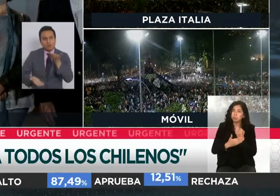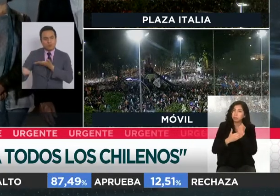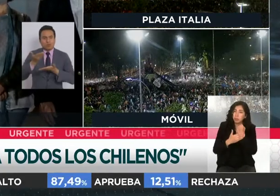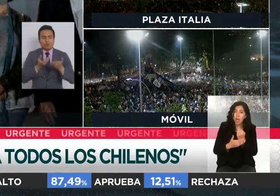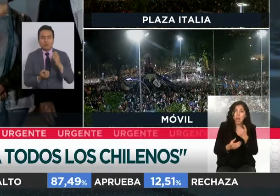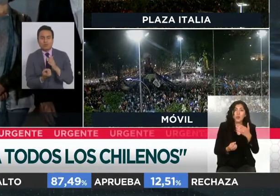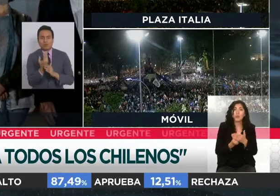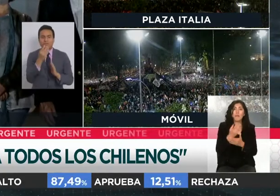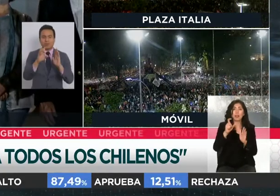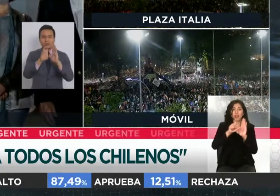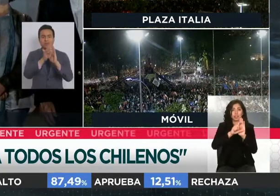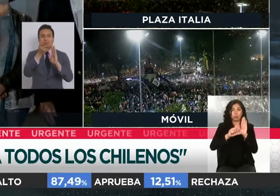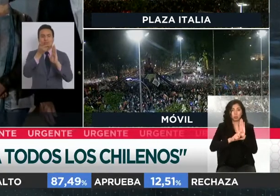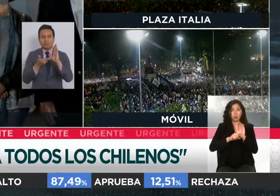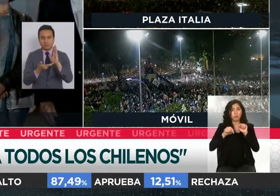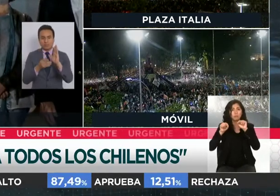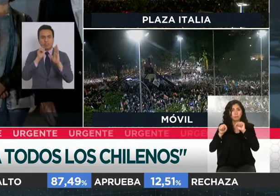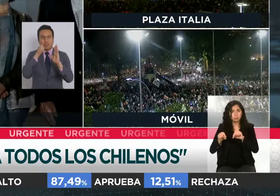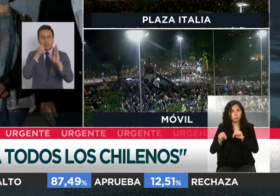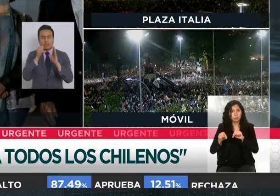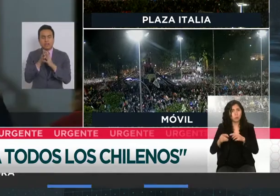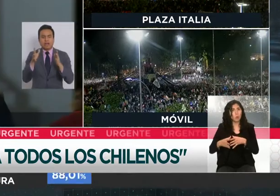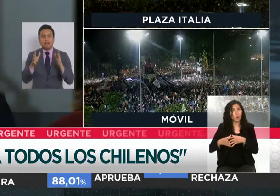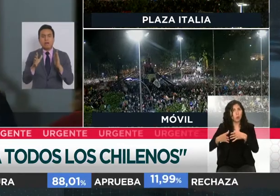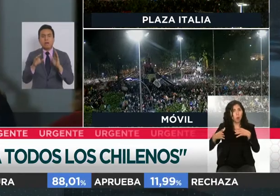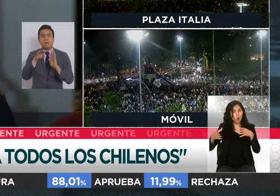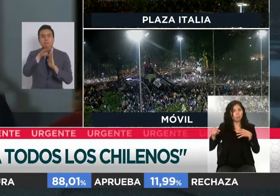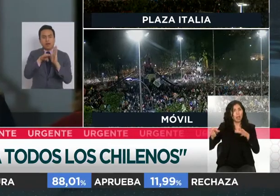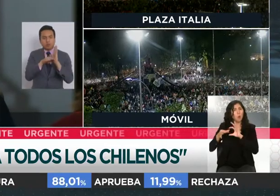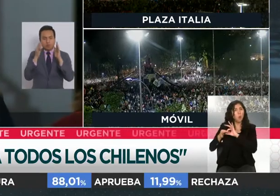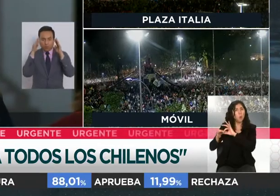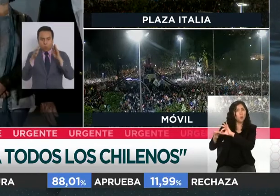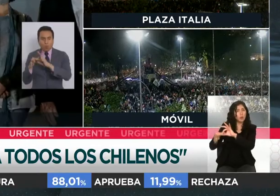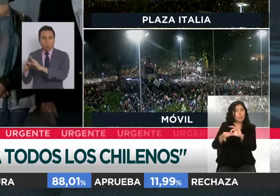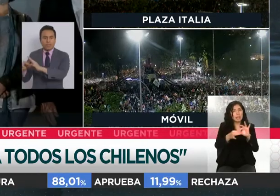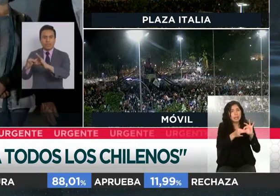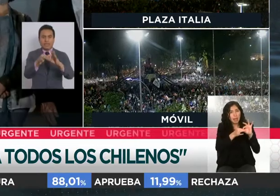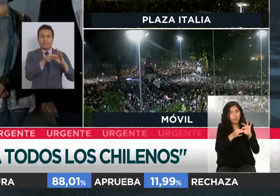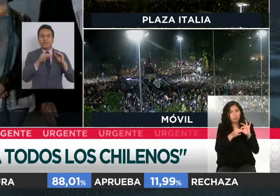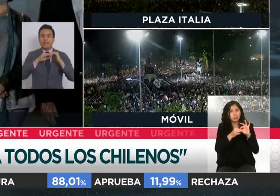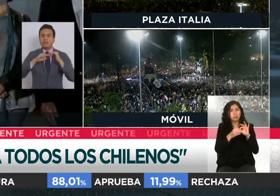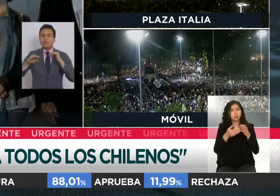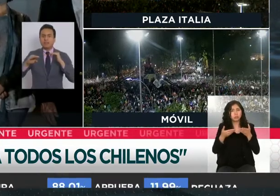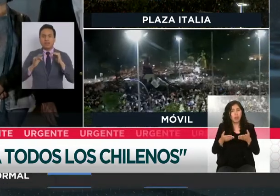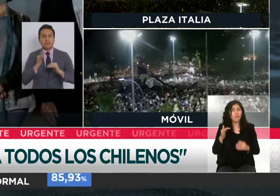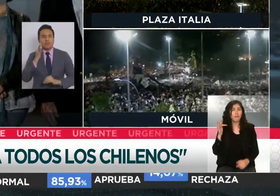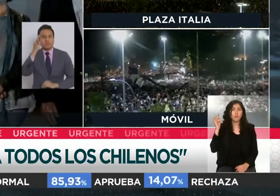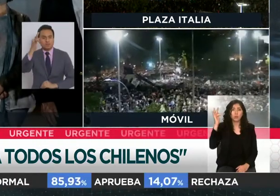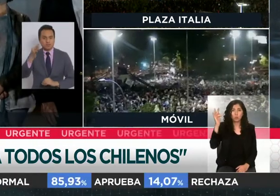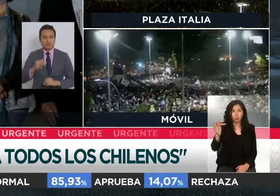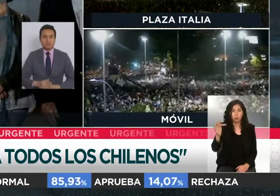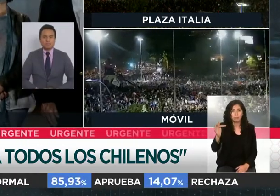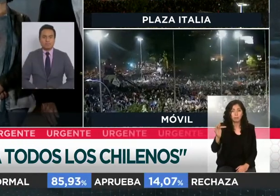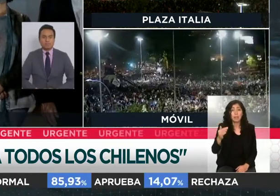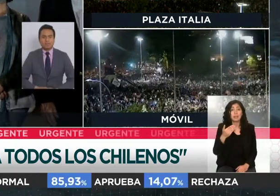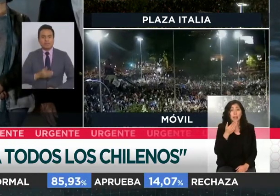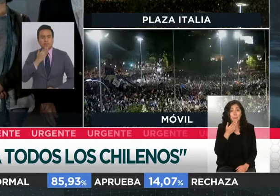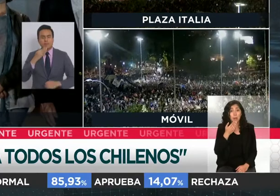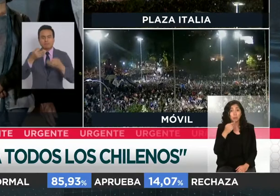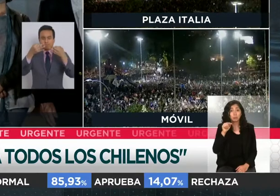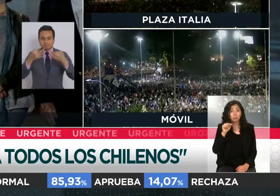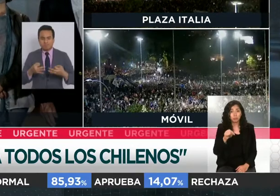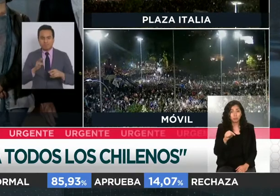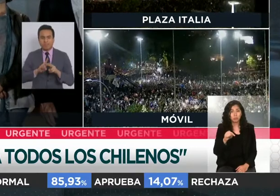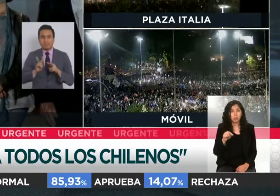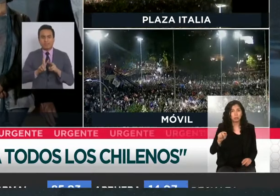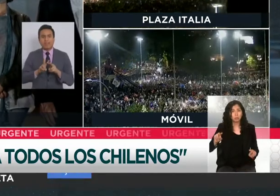nueva constitución sea el gran marco de unidad, de estabilidad y de futuro, y que se constituya